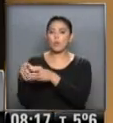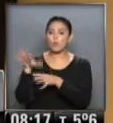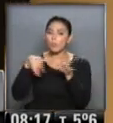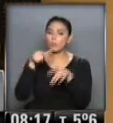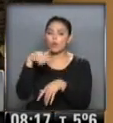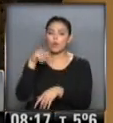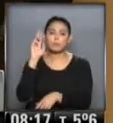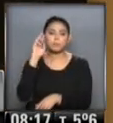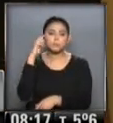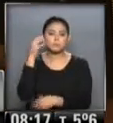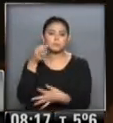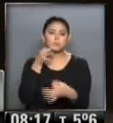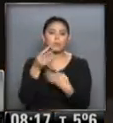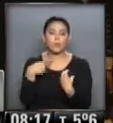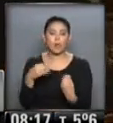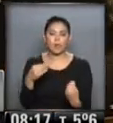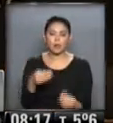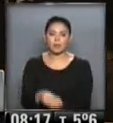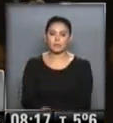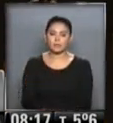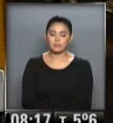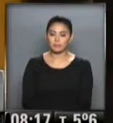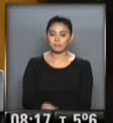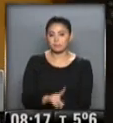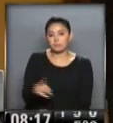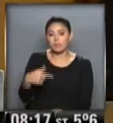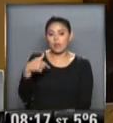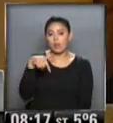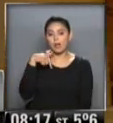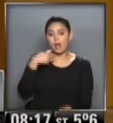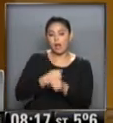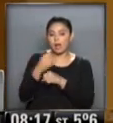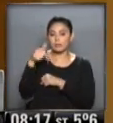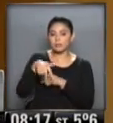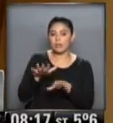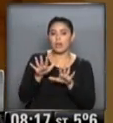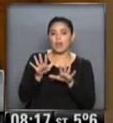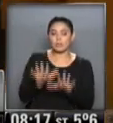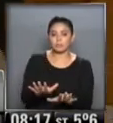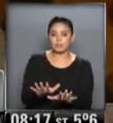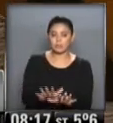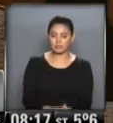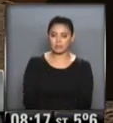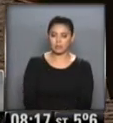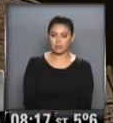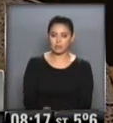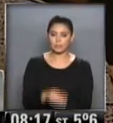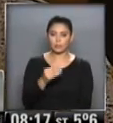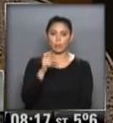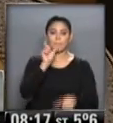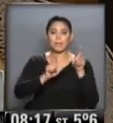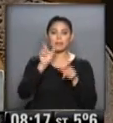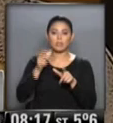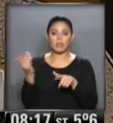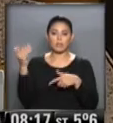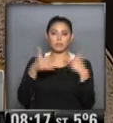tienen planeado? No, la resistencia se está dando, de hecho, por la presencia de gente